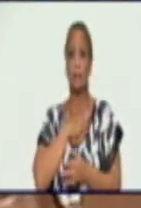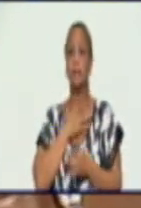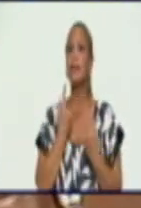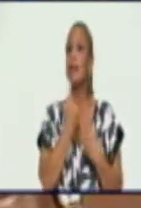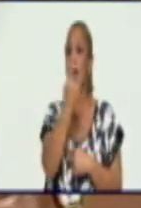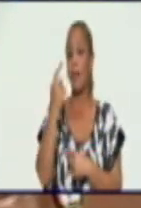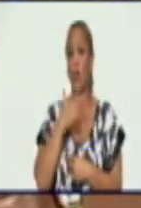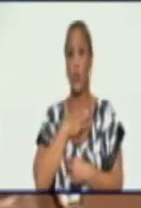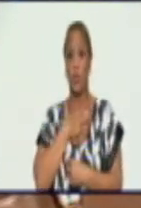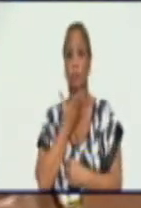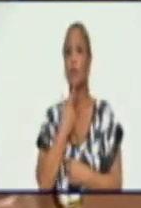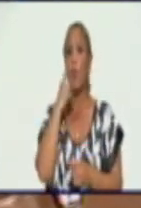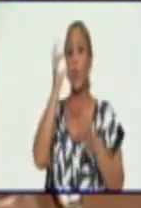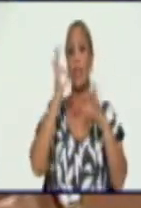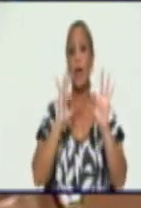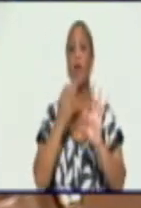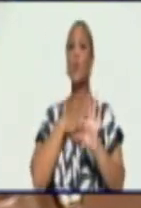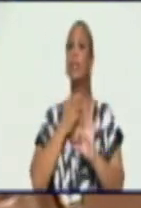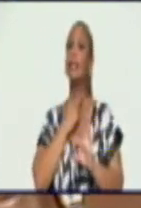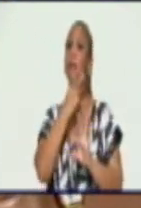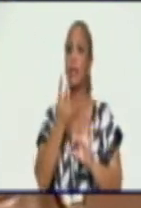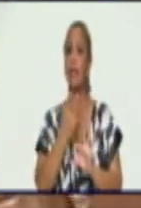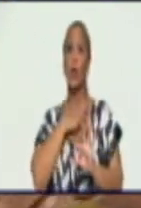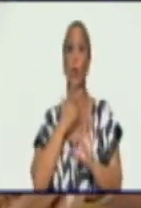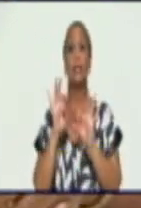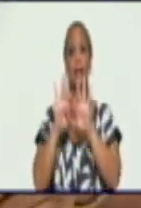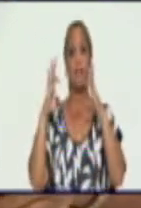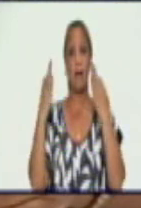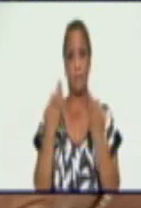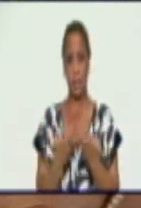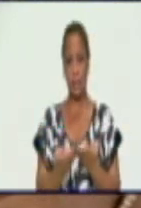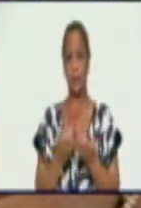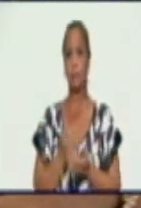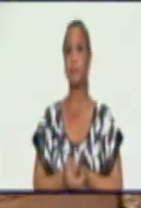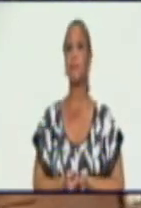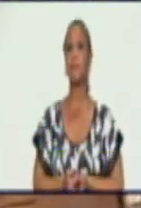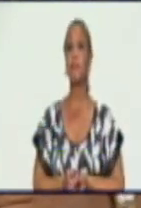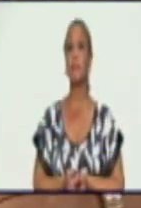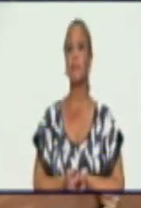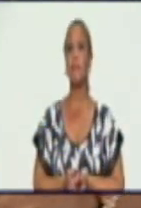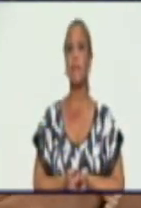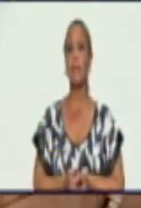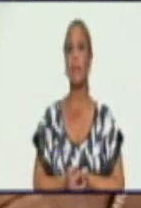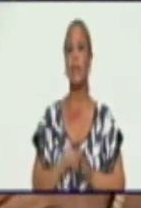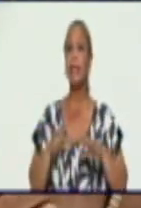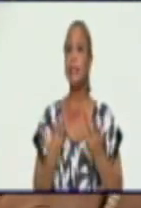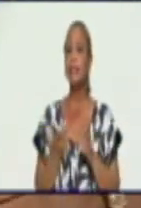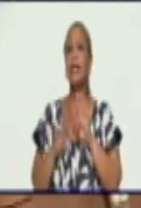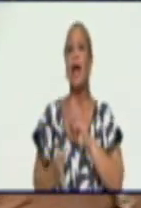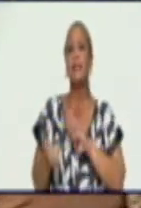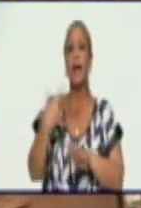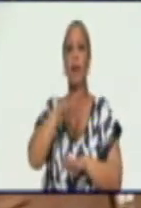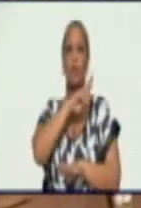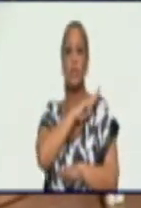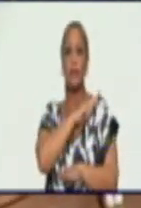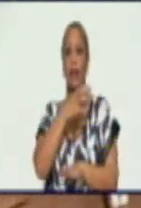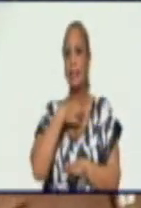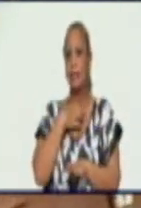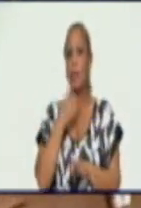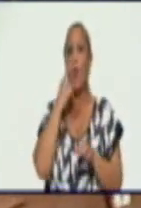cuidar nuestras vidas la de nuestra familia y en el caso nuestro por supuesto la alta responsabilidad que tenemos en la